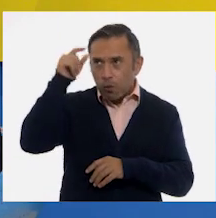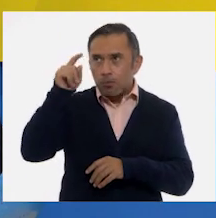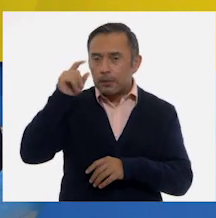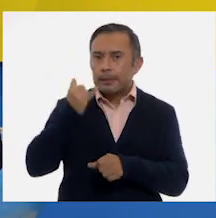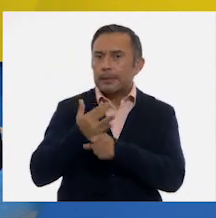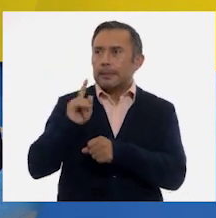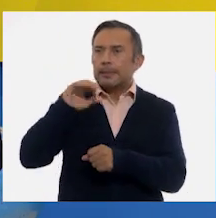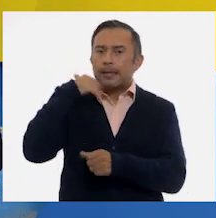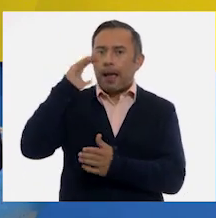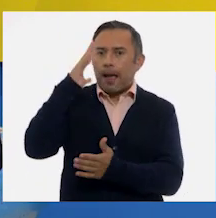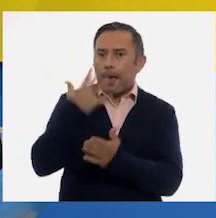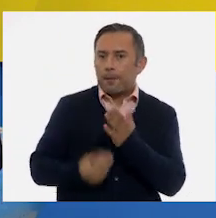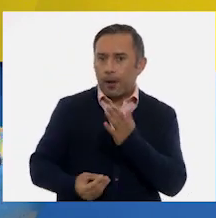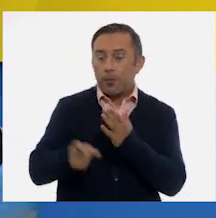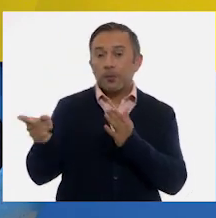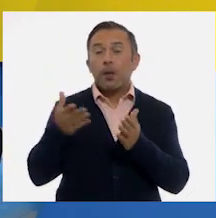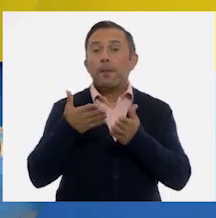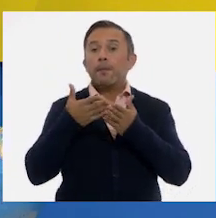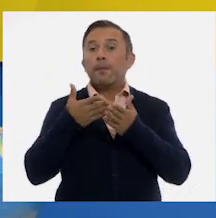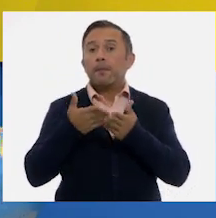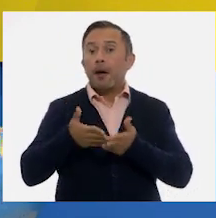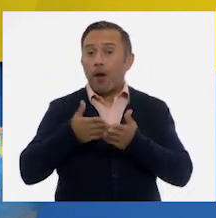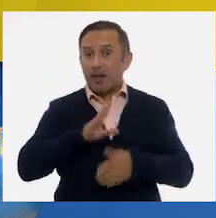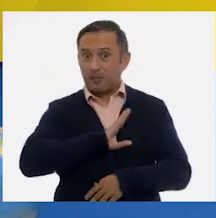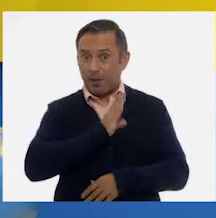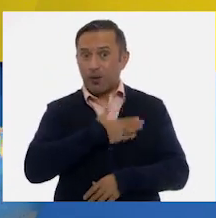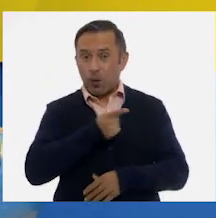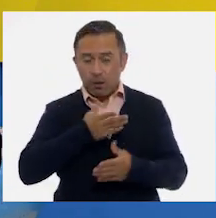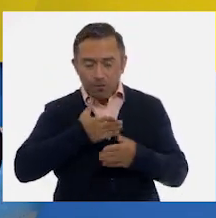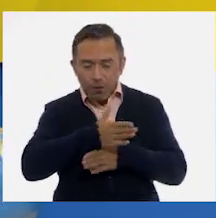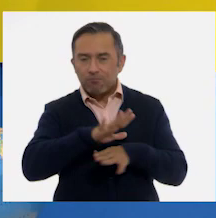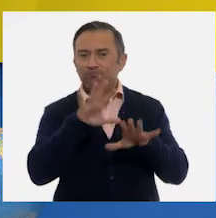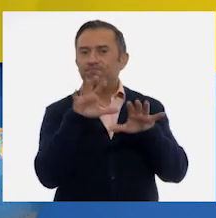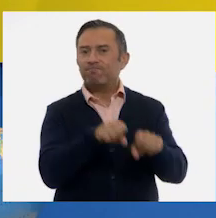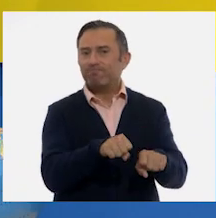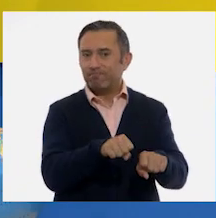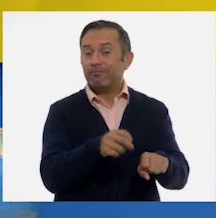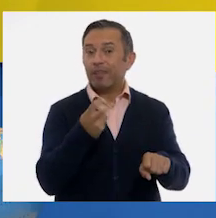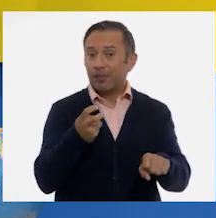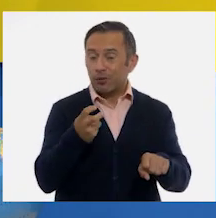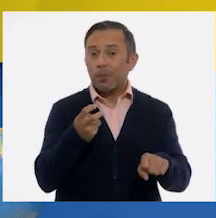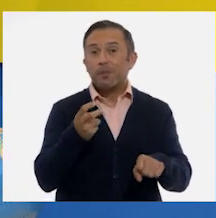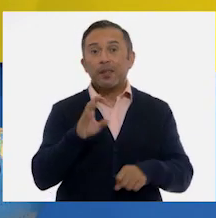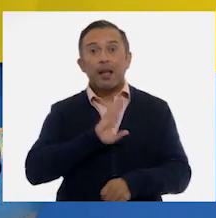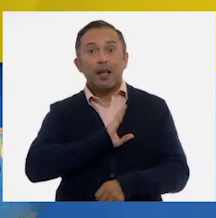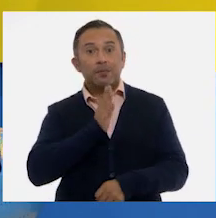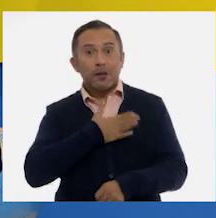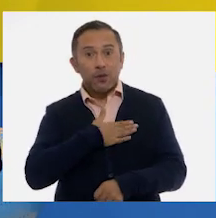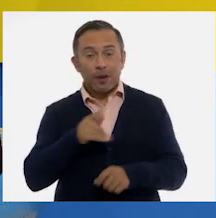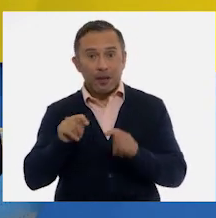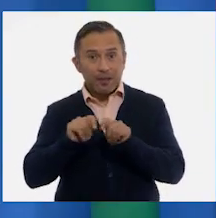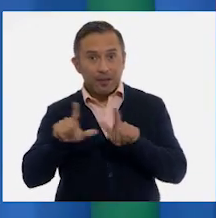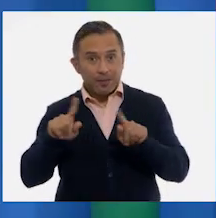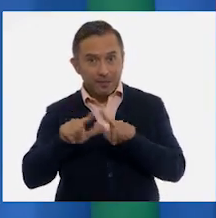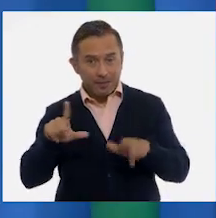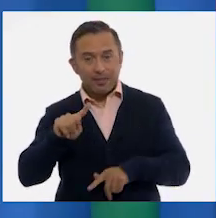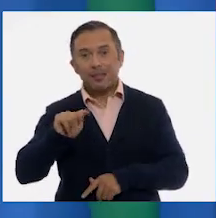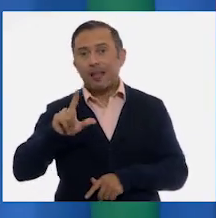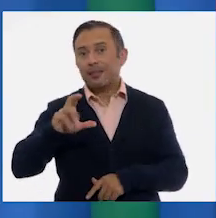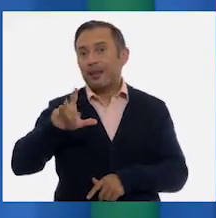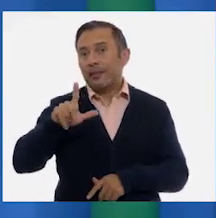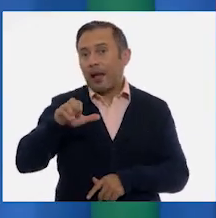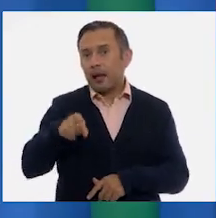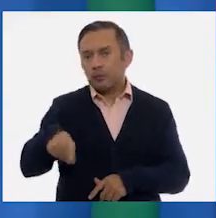por los barcos españoles y eso fue lo que determinó que españoles y tlaxcaltecas ganaran y conquistaran México. Muy